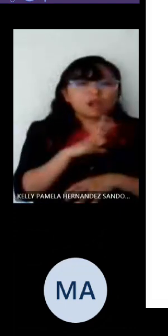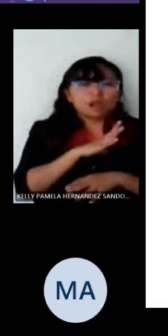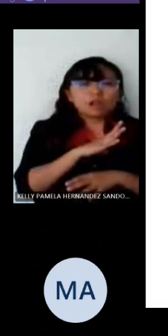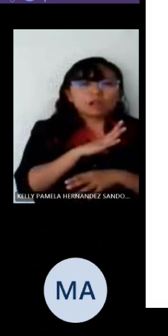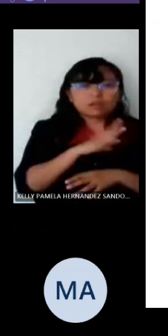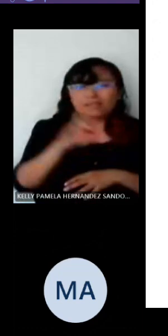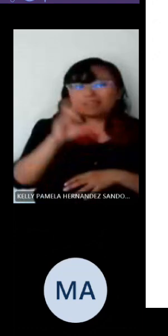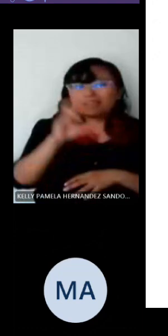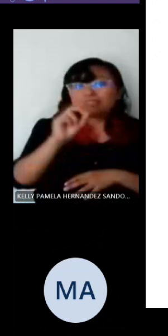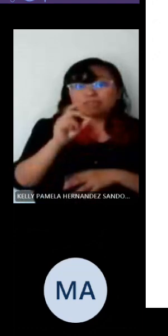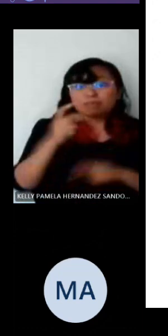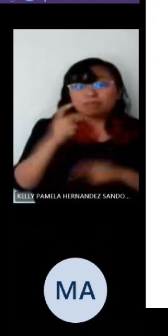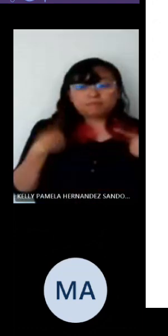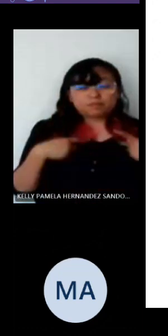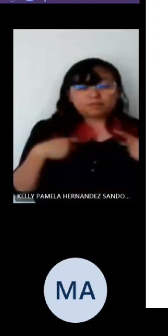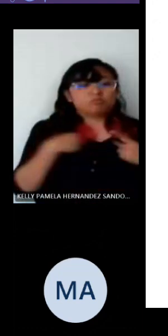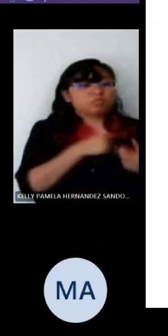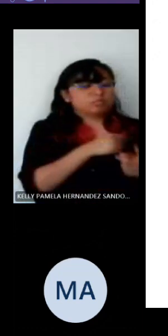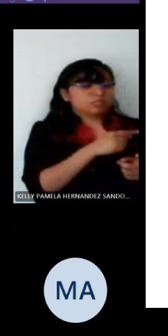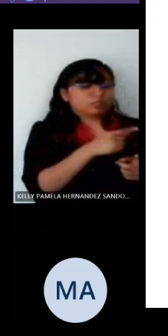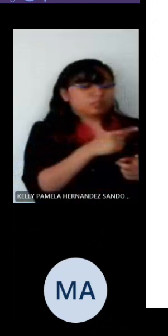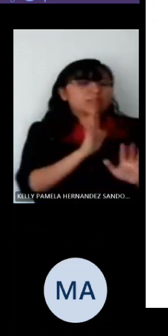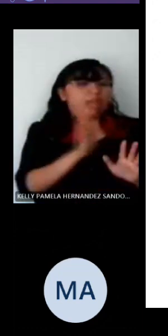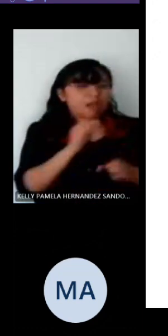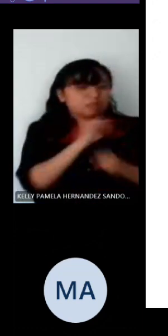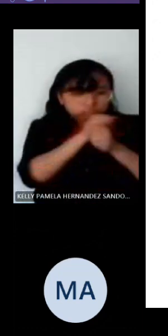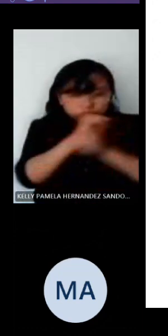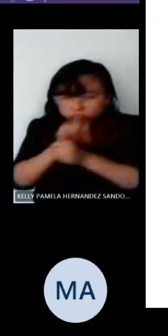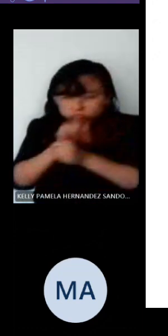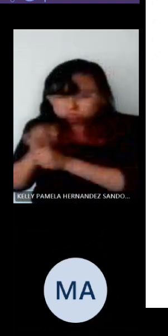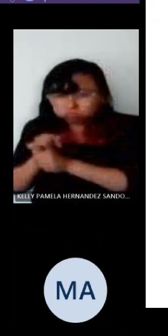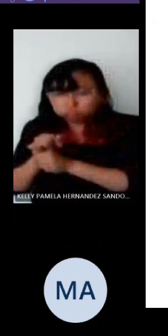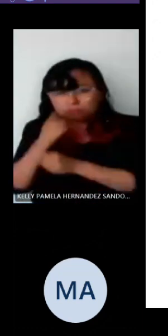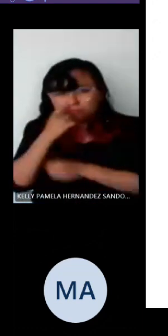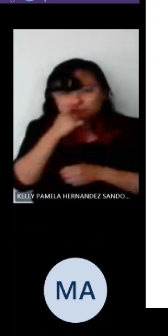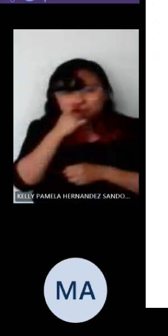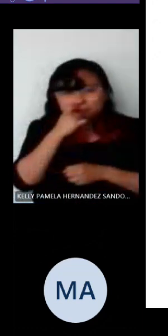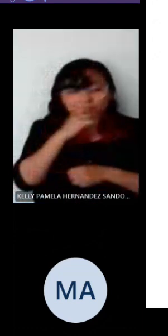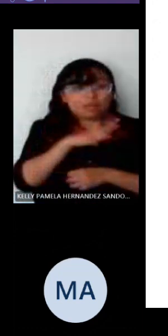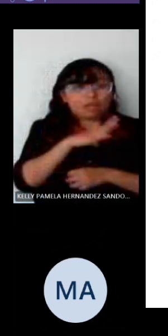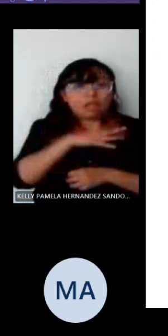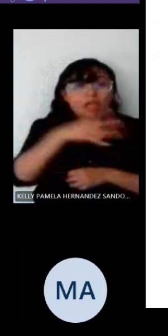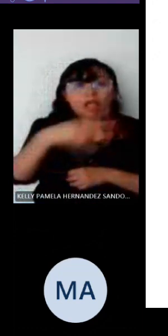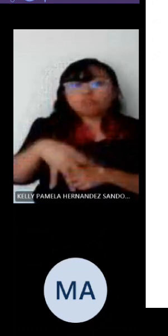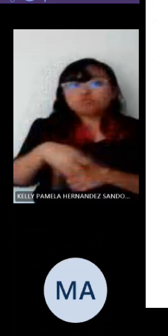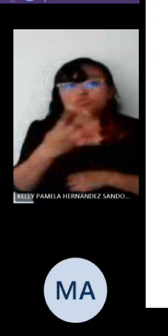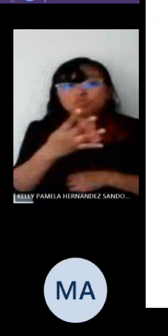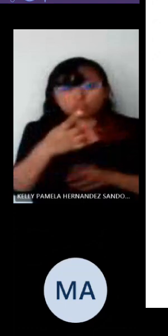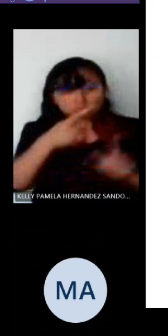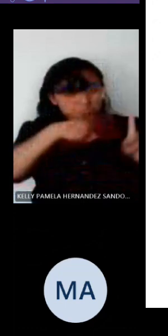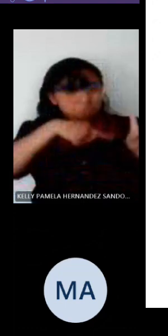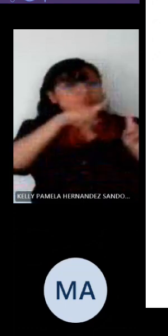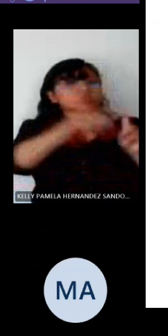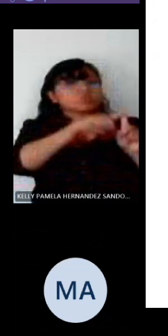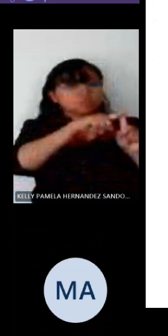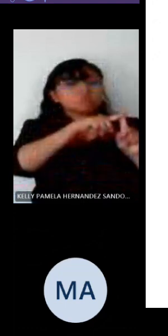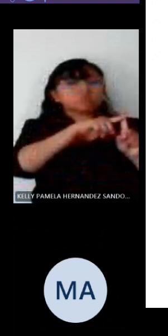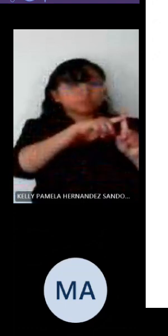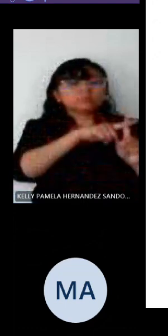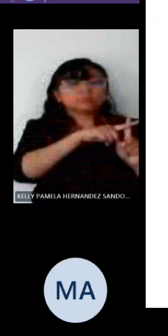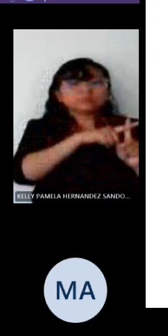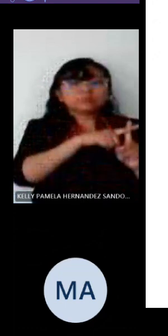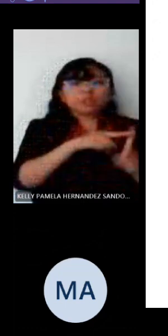30 pacientes iniciales. Tenemos, por ejemplo, que hubo 14 casos positivos, en este